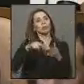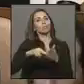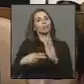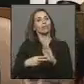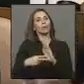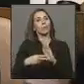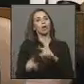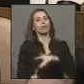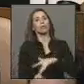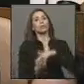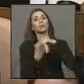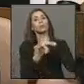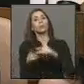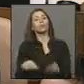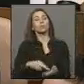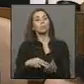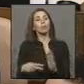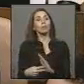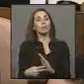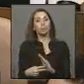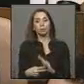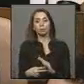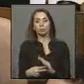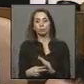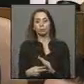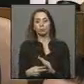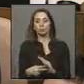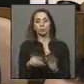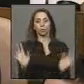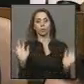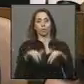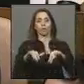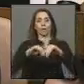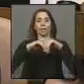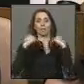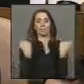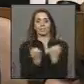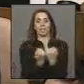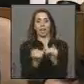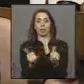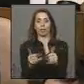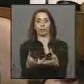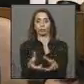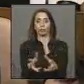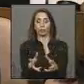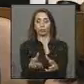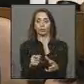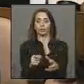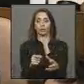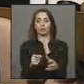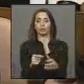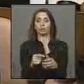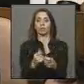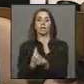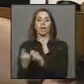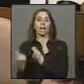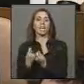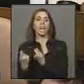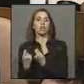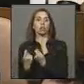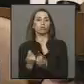La raíz del problema es que este espectáculo ha pasado a ser un negocio más de tantos